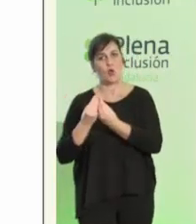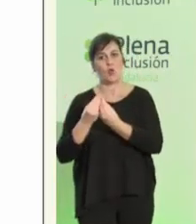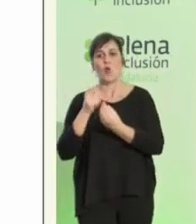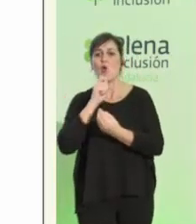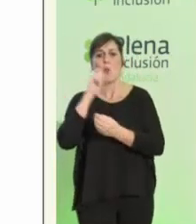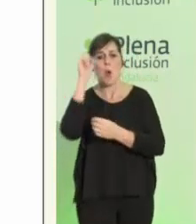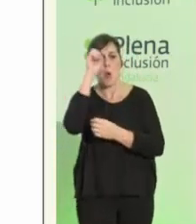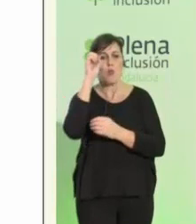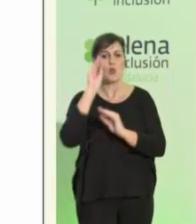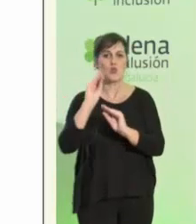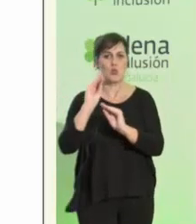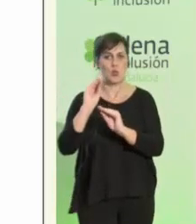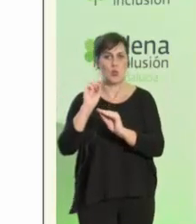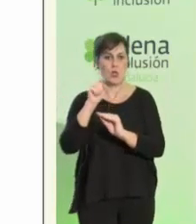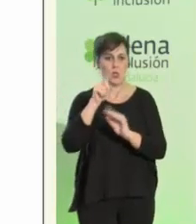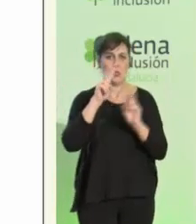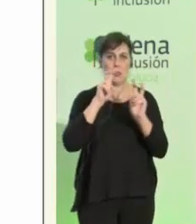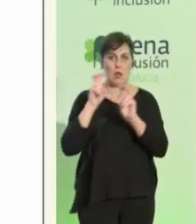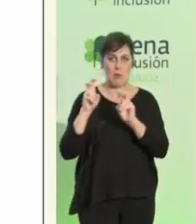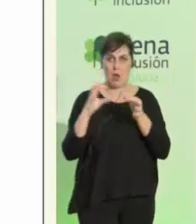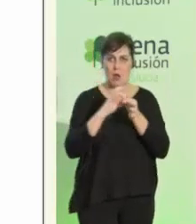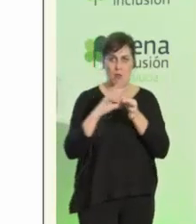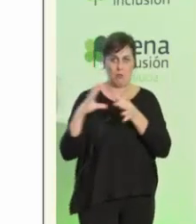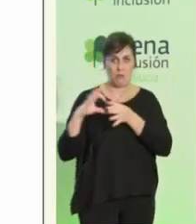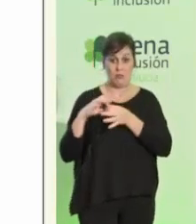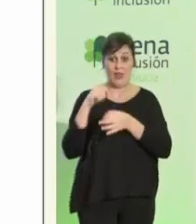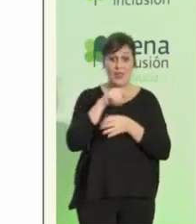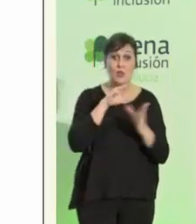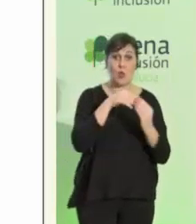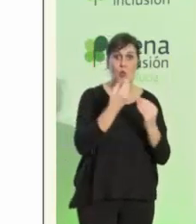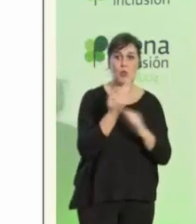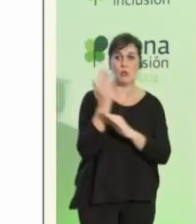esos elementos. Y ese documento se ha elevado al gobierno.